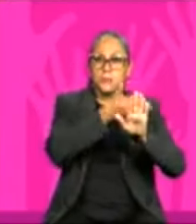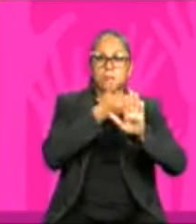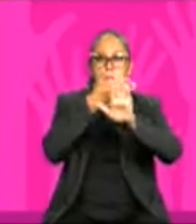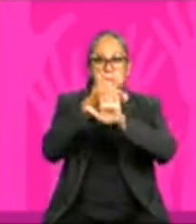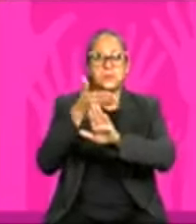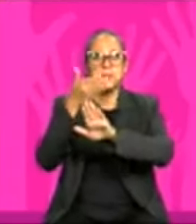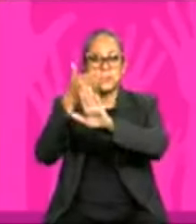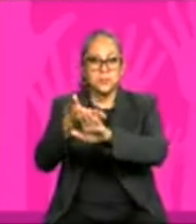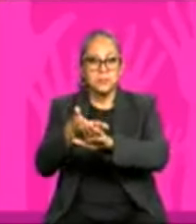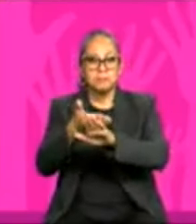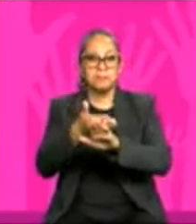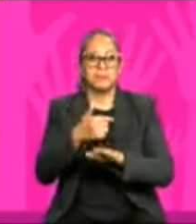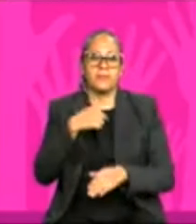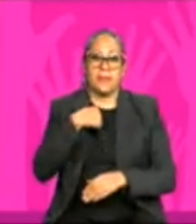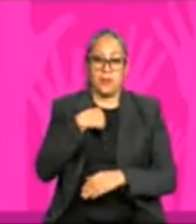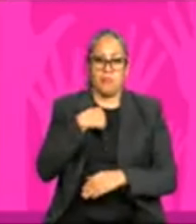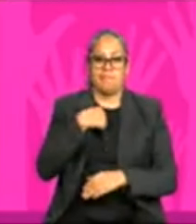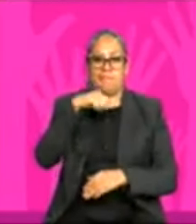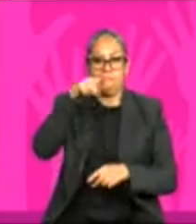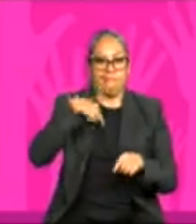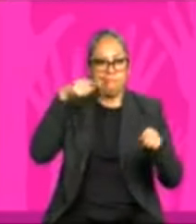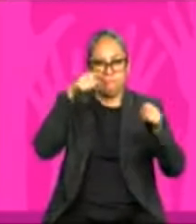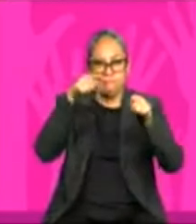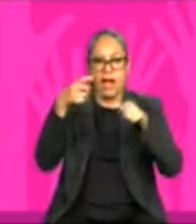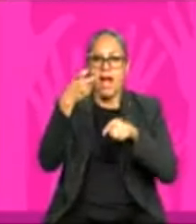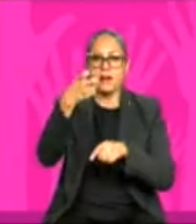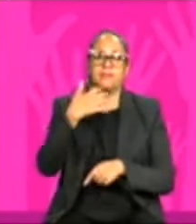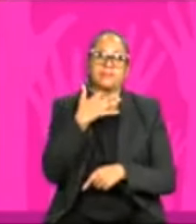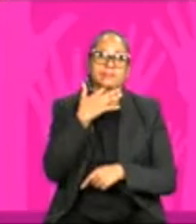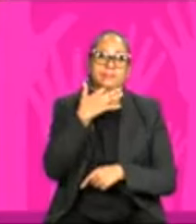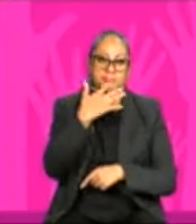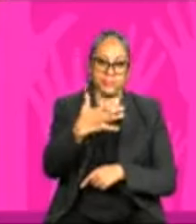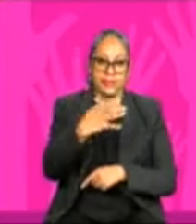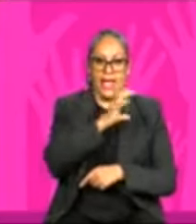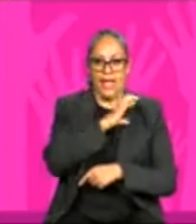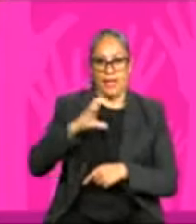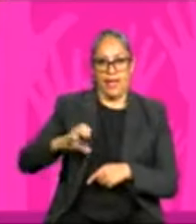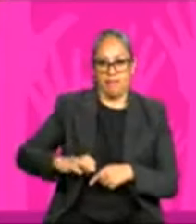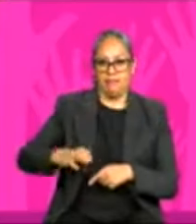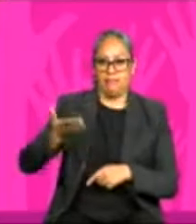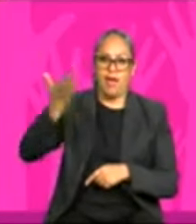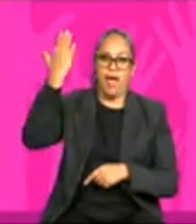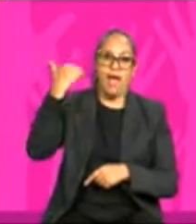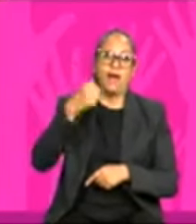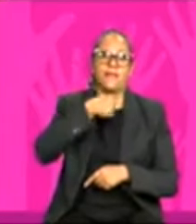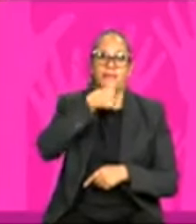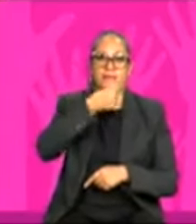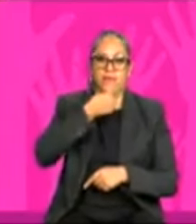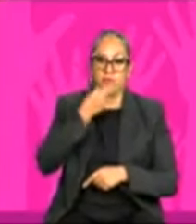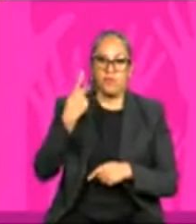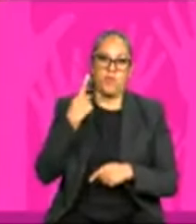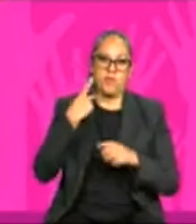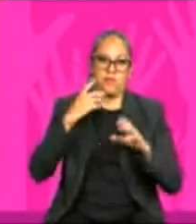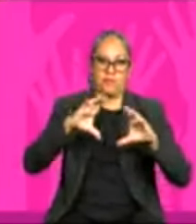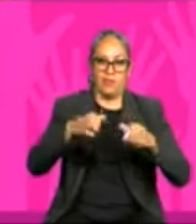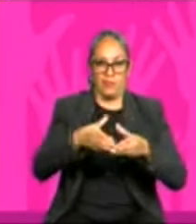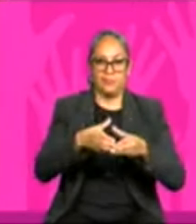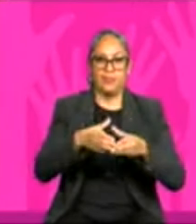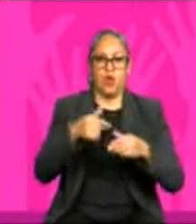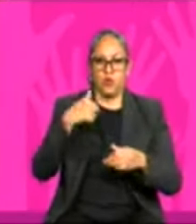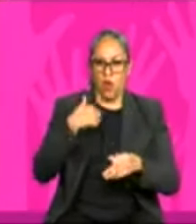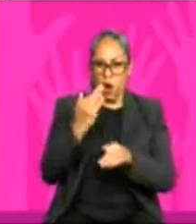permanentes, descalificaciones y guerra sucia entre las candidatas de la vieja política. Yo no vengo aquí a hacer